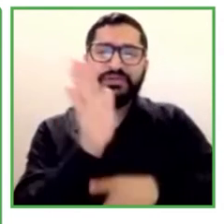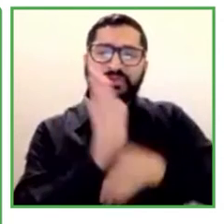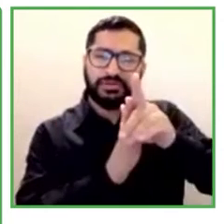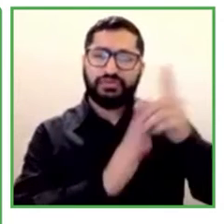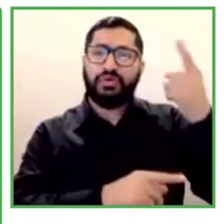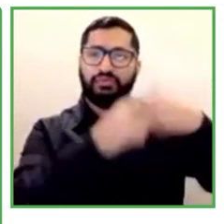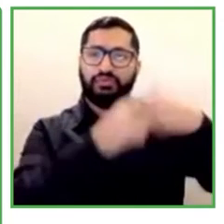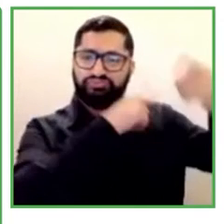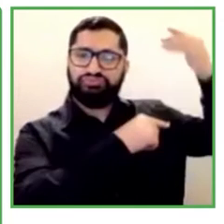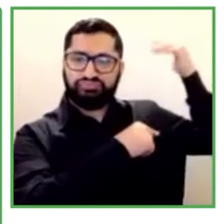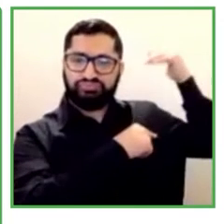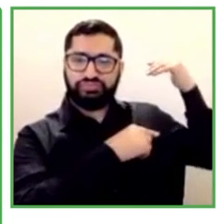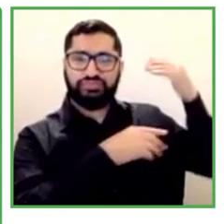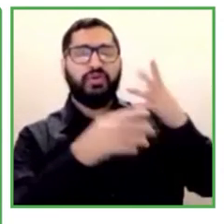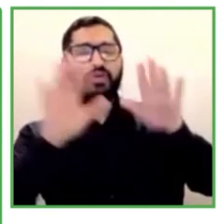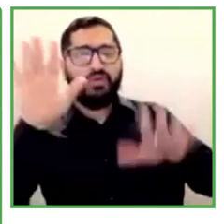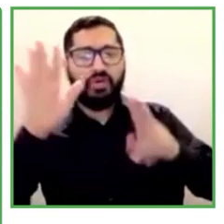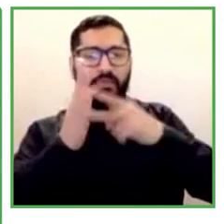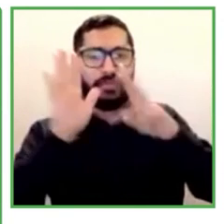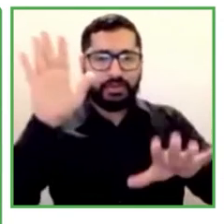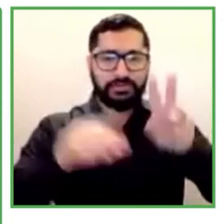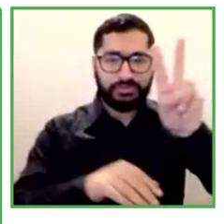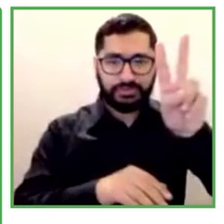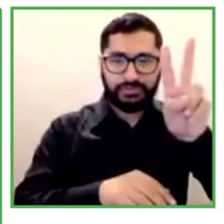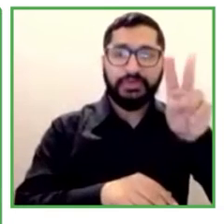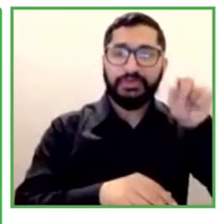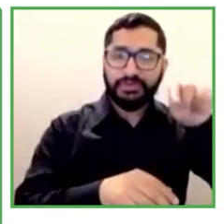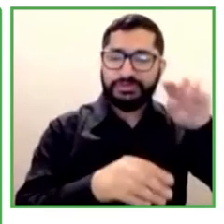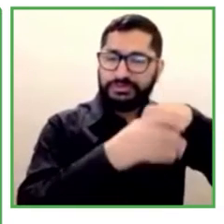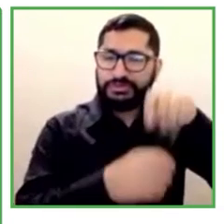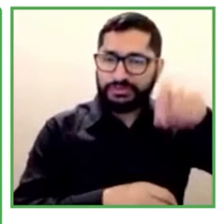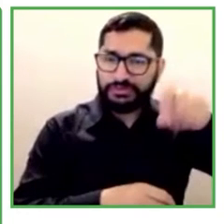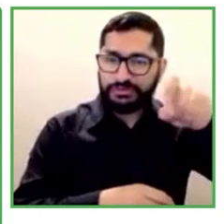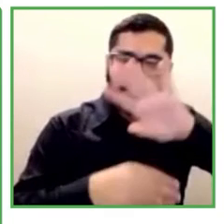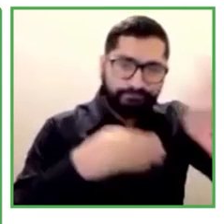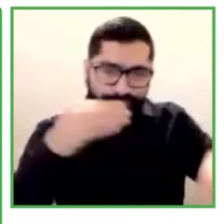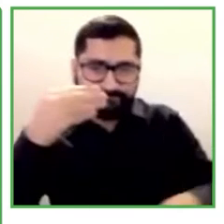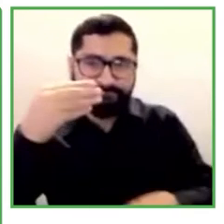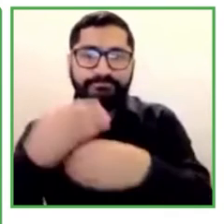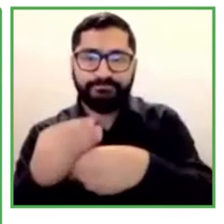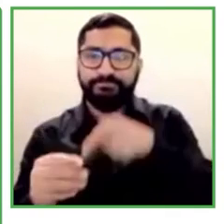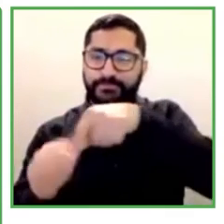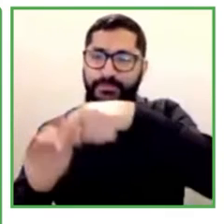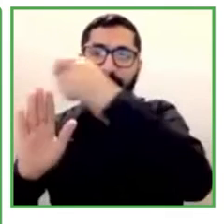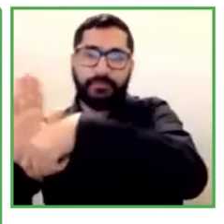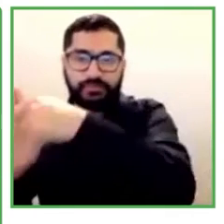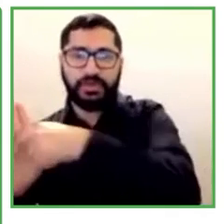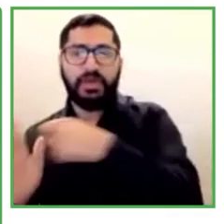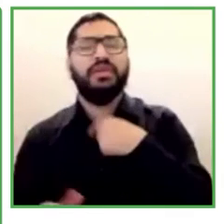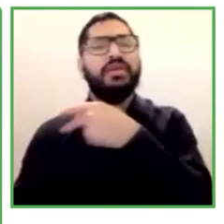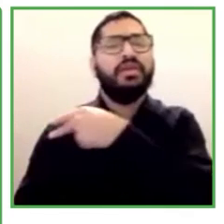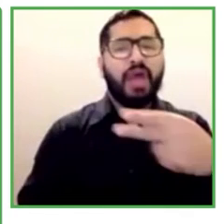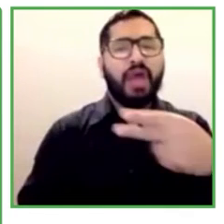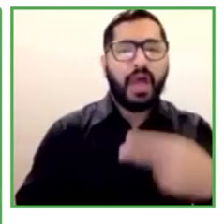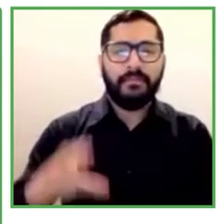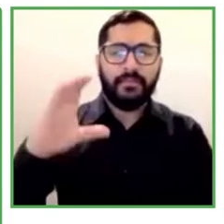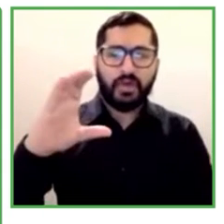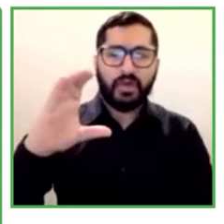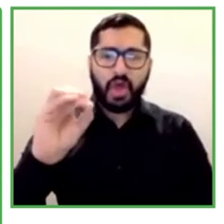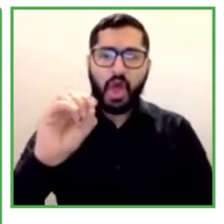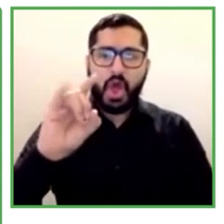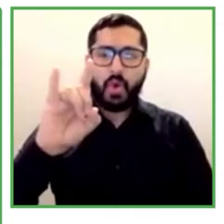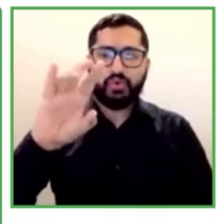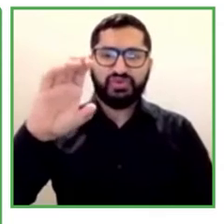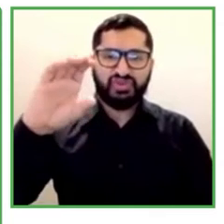programa que llamamos Coach Incluye, cuyo objetivo fue mejorar la calidad de vida de los colaboradores con discapacidad dentro de